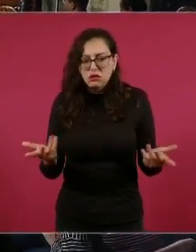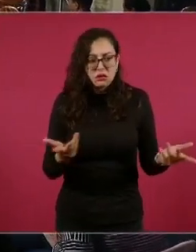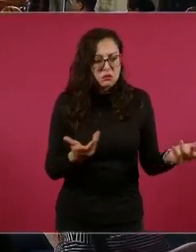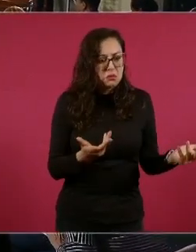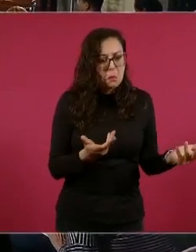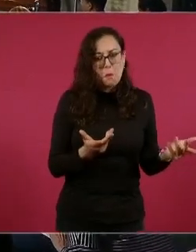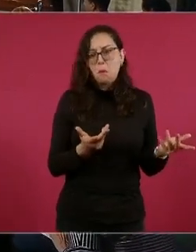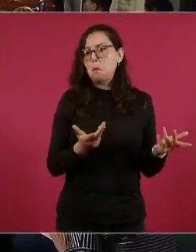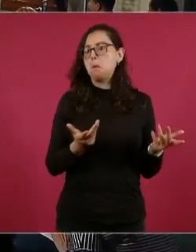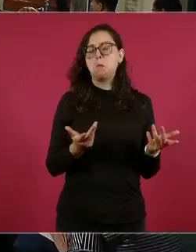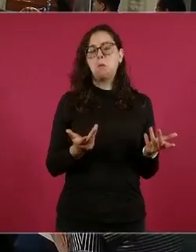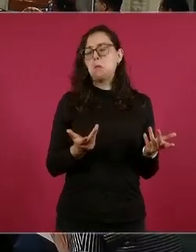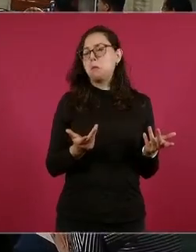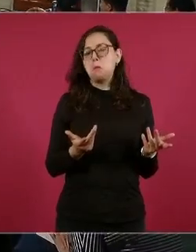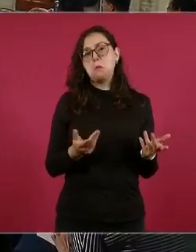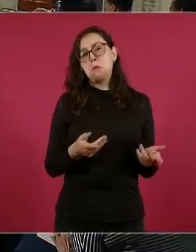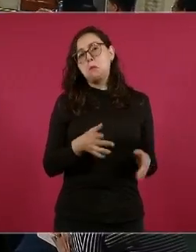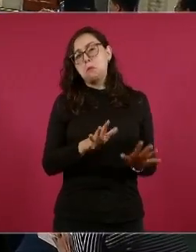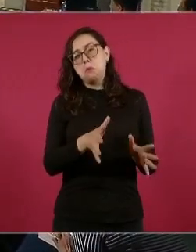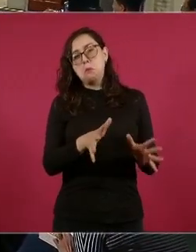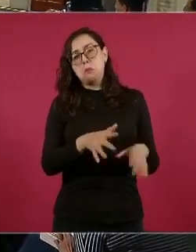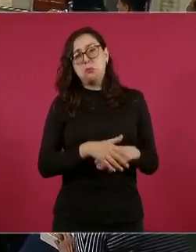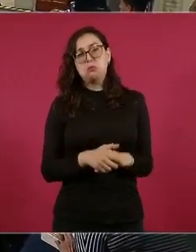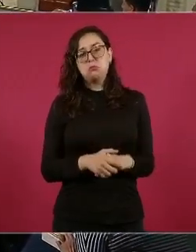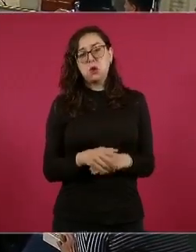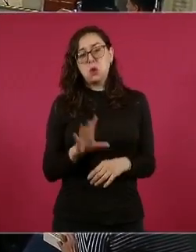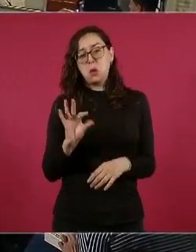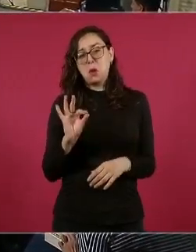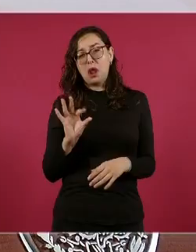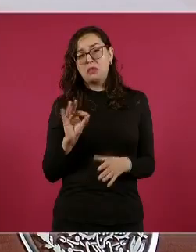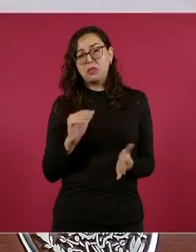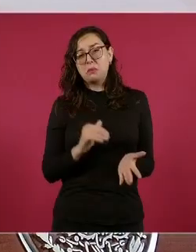están extrayendo 40 mil barriles.